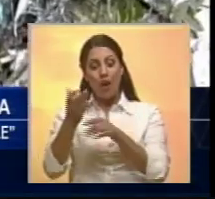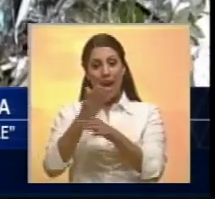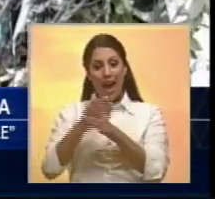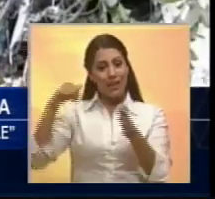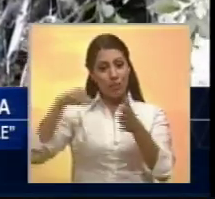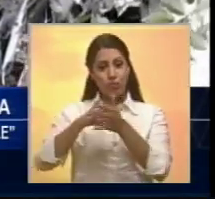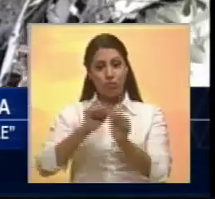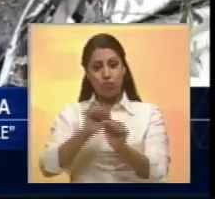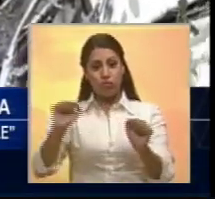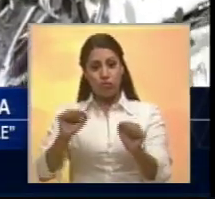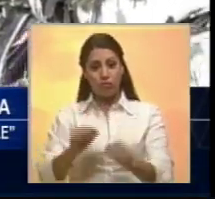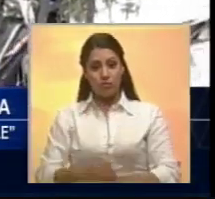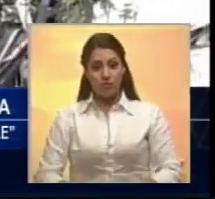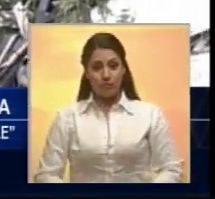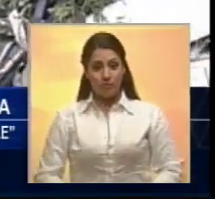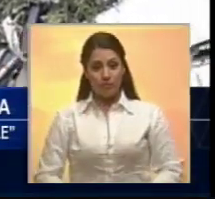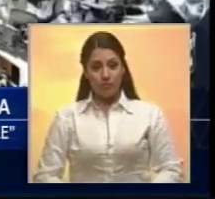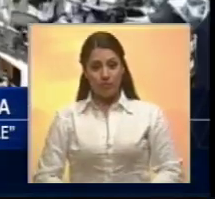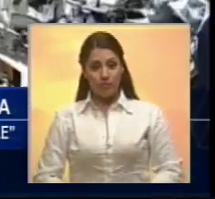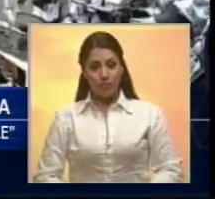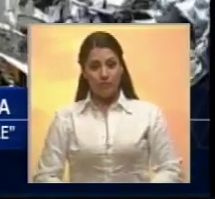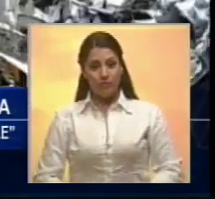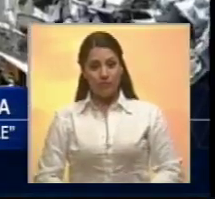del accidente.